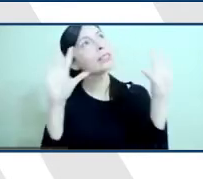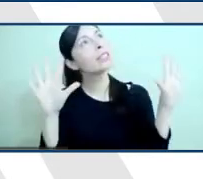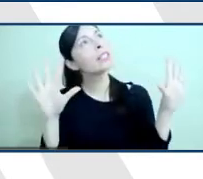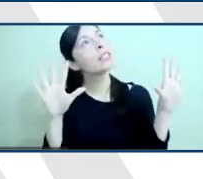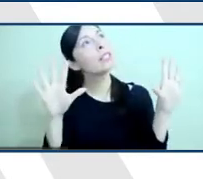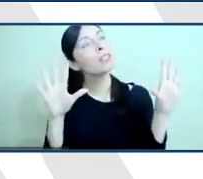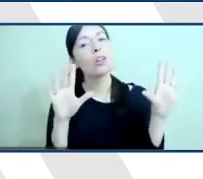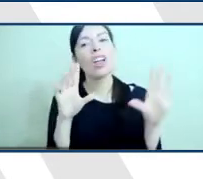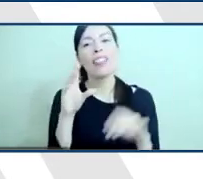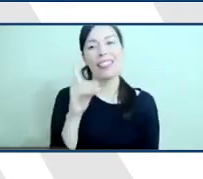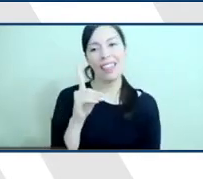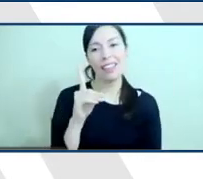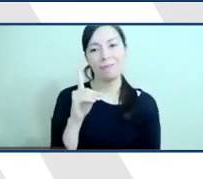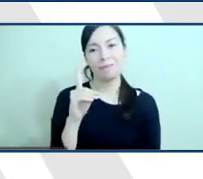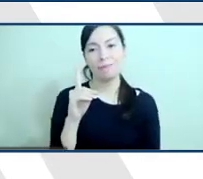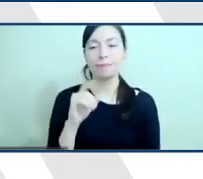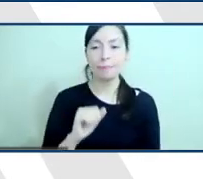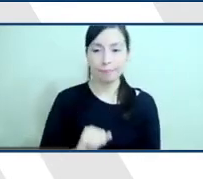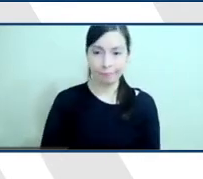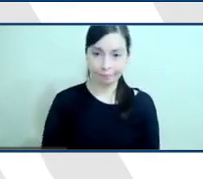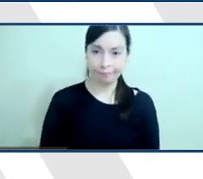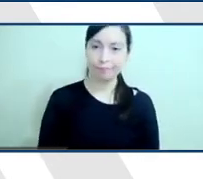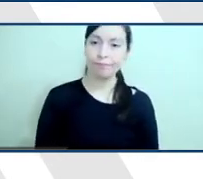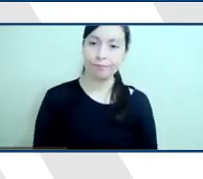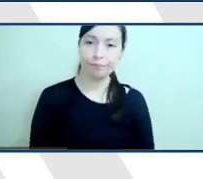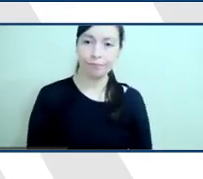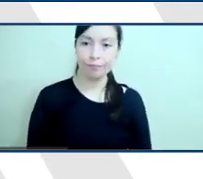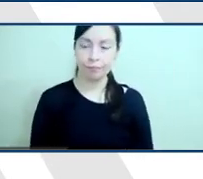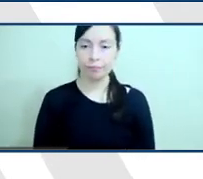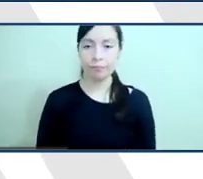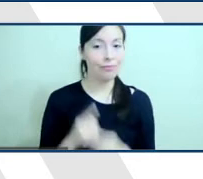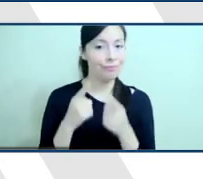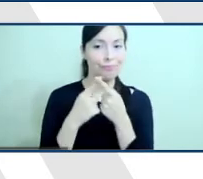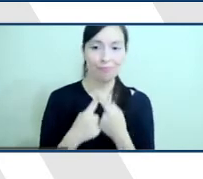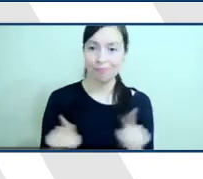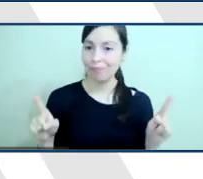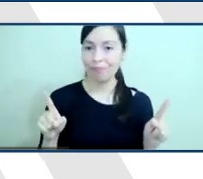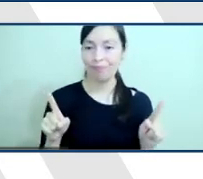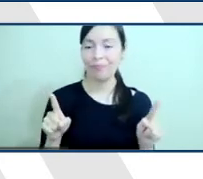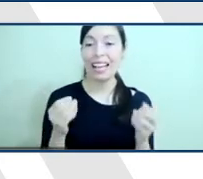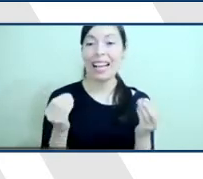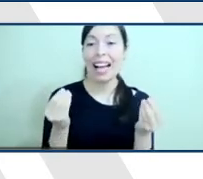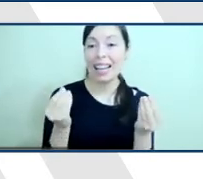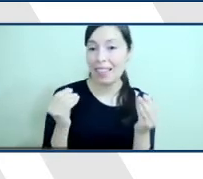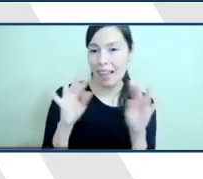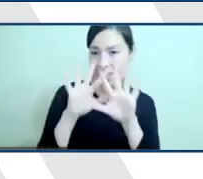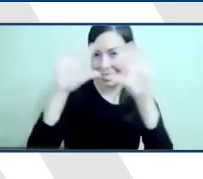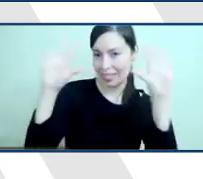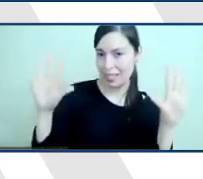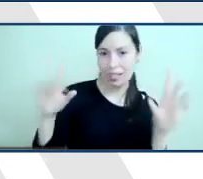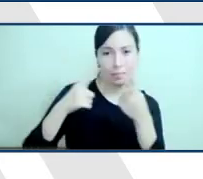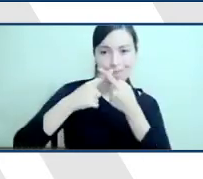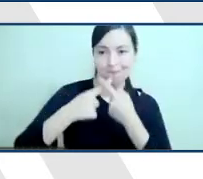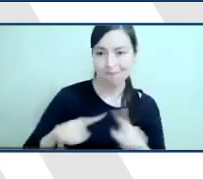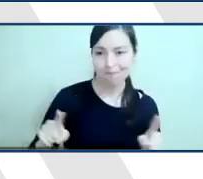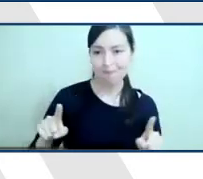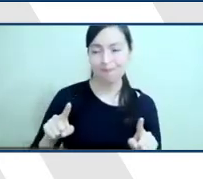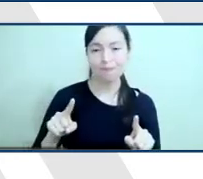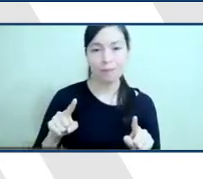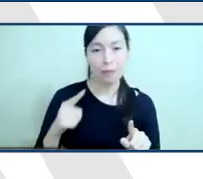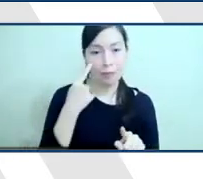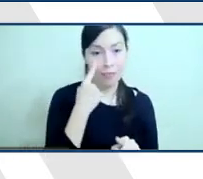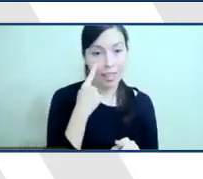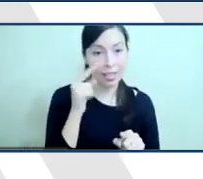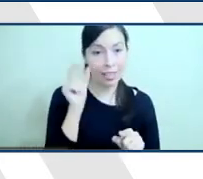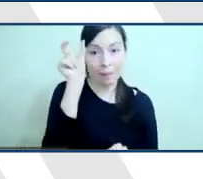bien tipo D. Así que era dramáticamente distinta la calidad del cielo entre los dos lugares. De hecho, acá pueden ver en